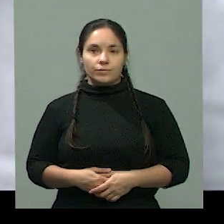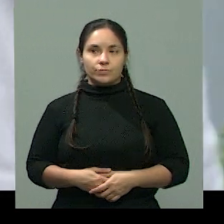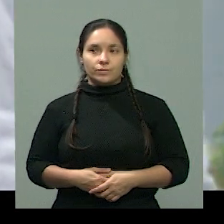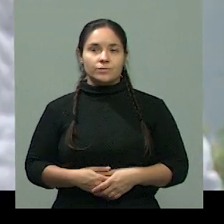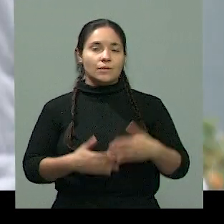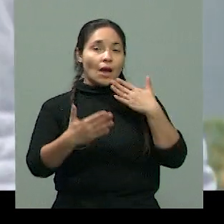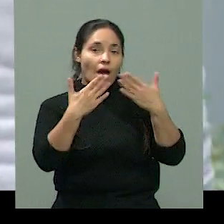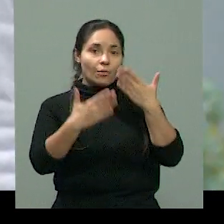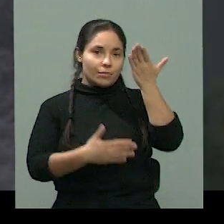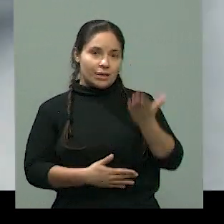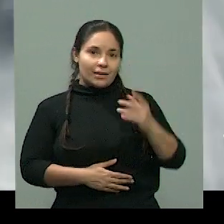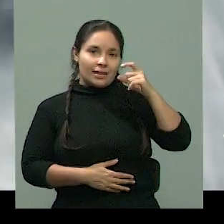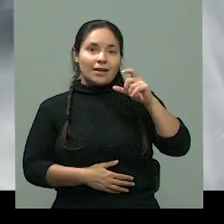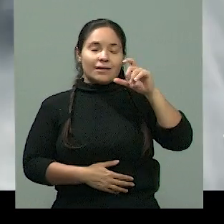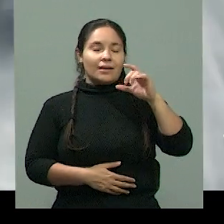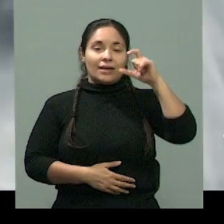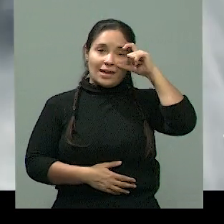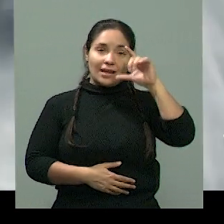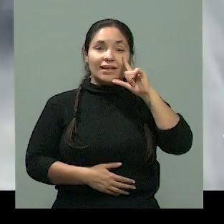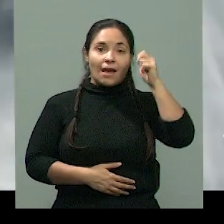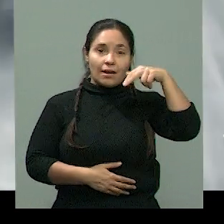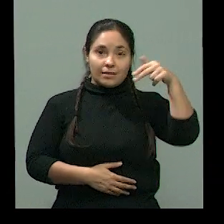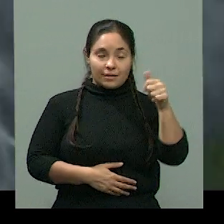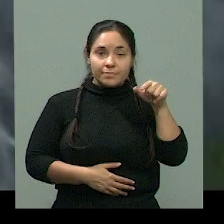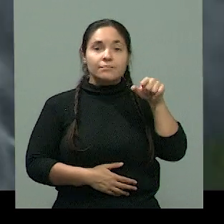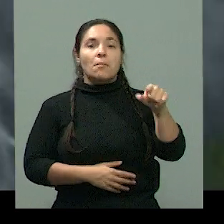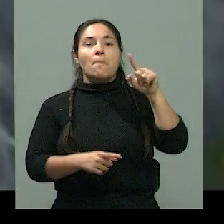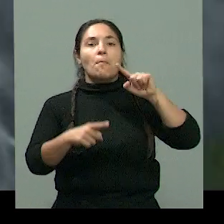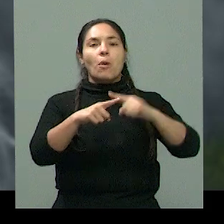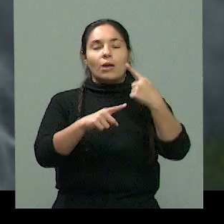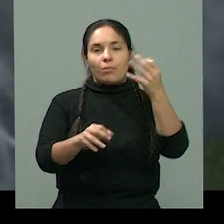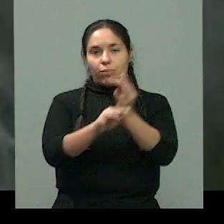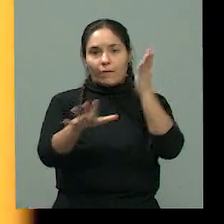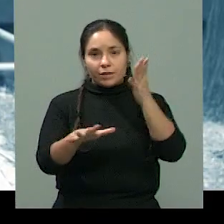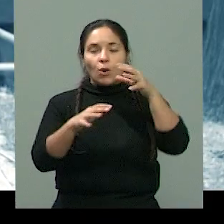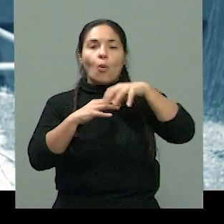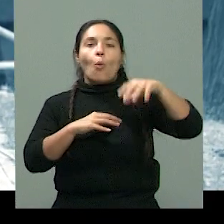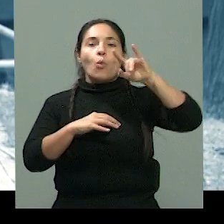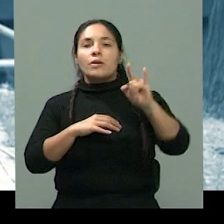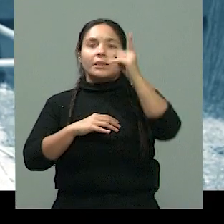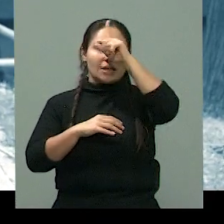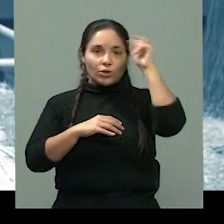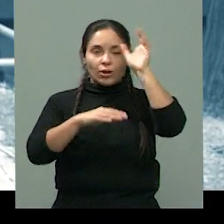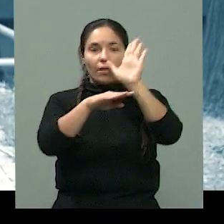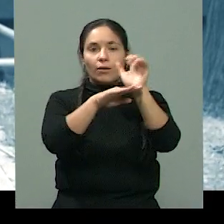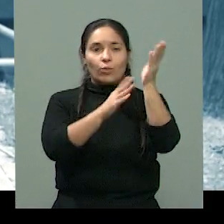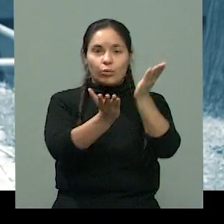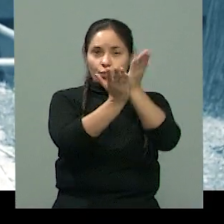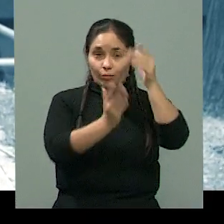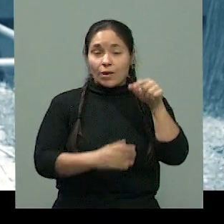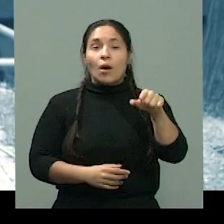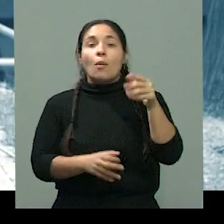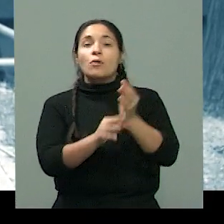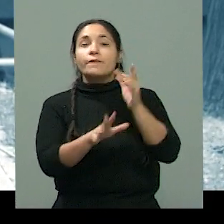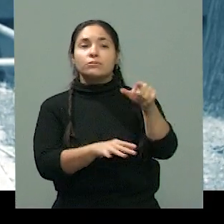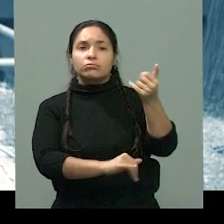Voy a hablar con Liliana Díez, politóloga de la Universidad Nacional de Cuyo, para entender cuáles son los